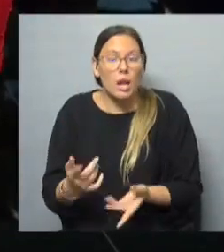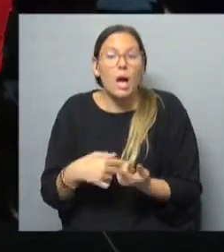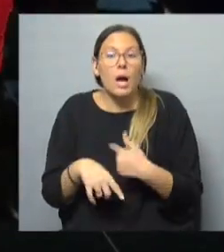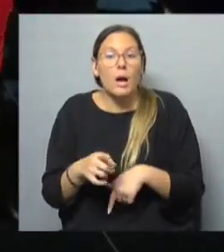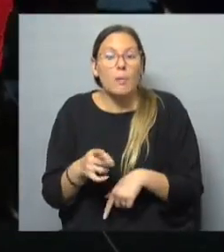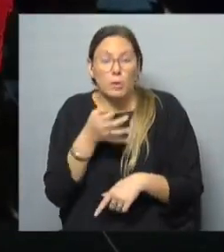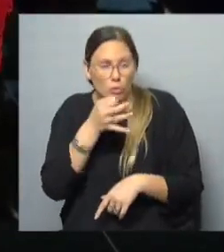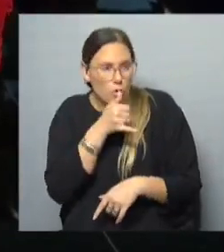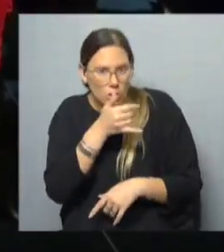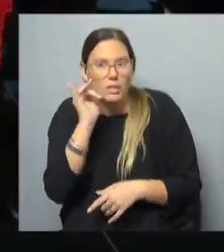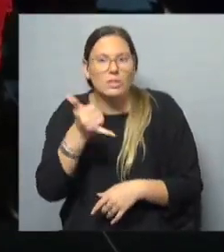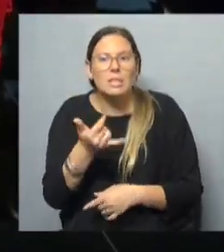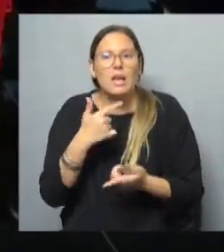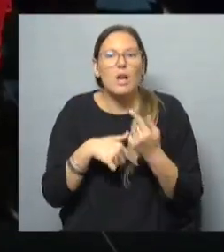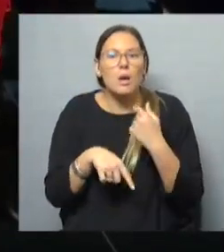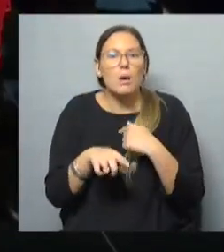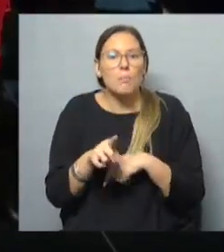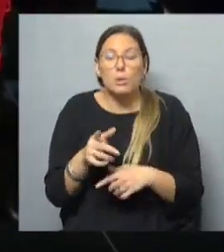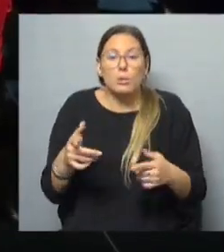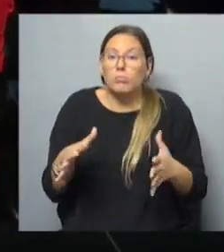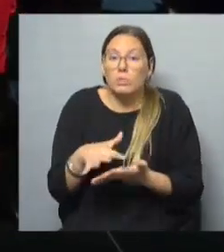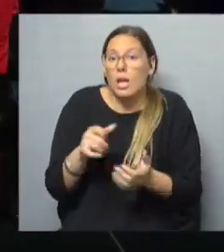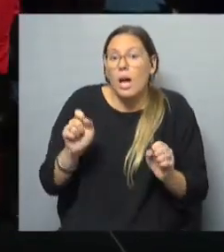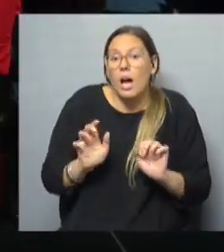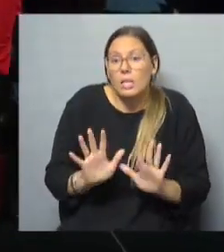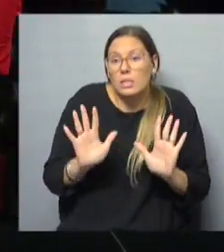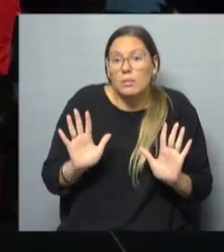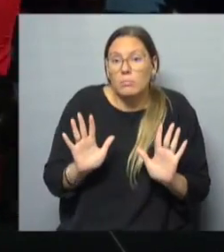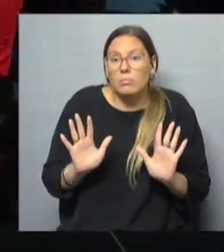pero después, o sea, sucedió está.